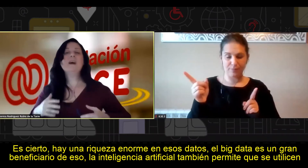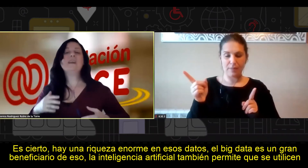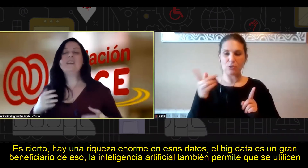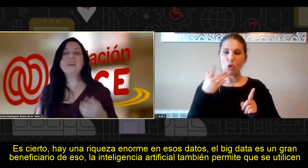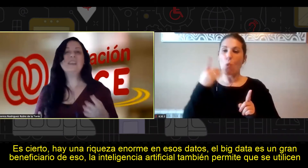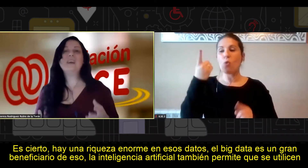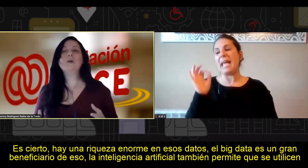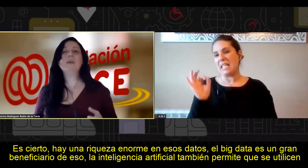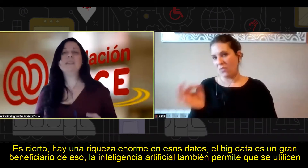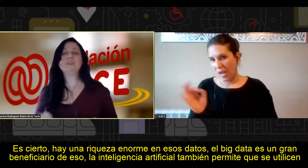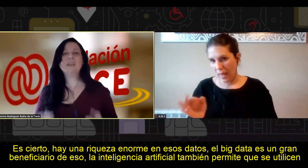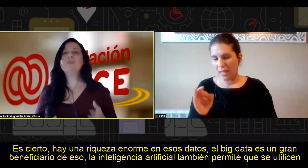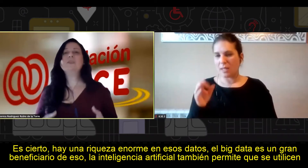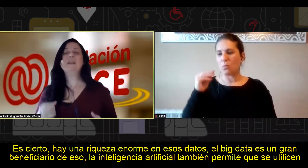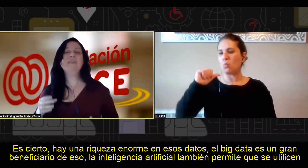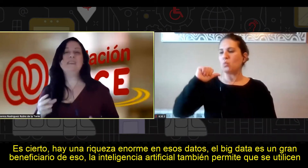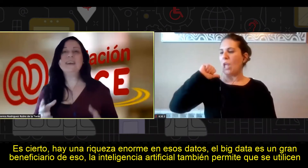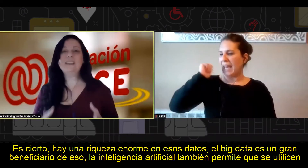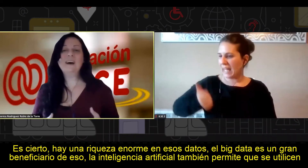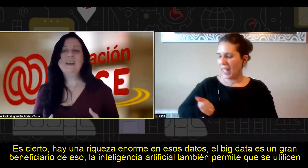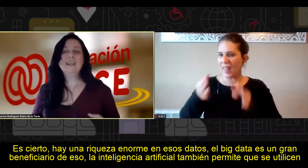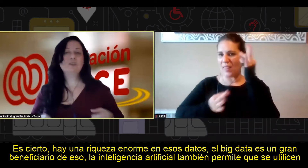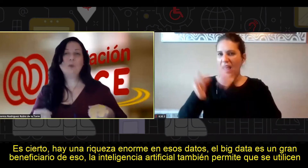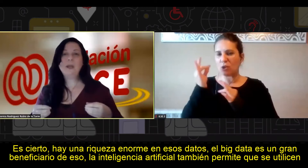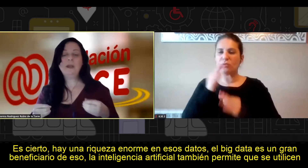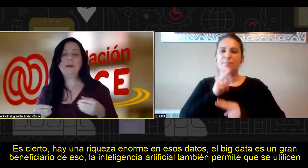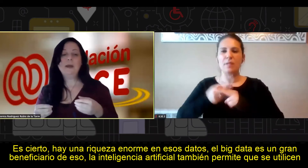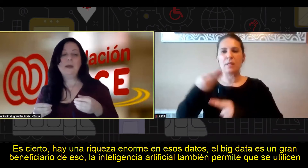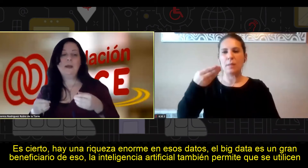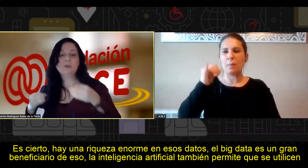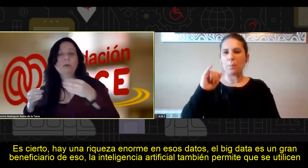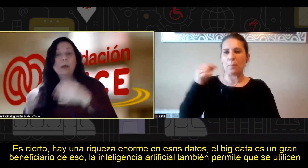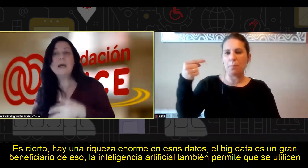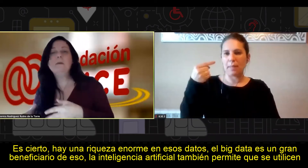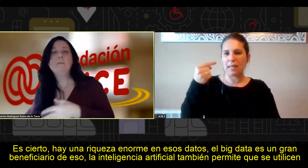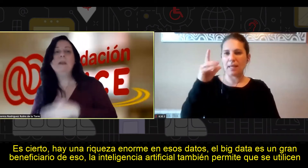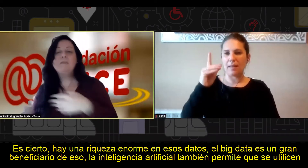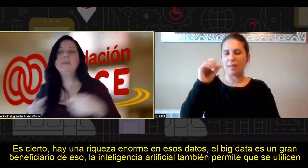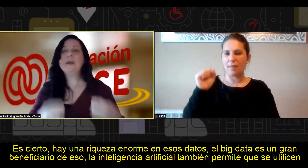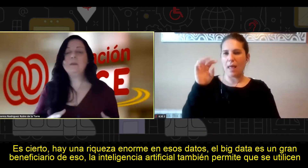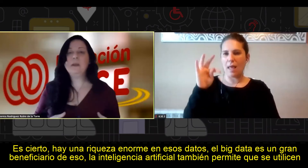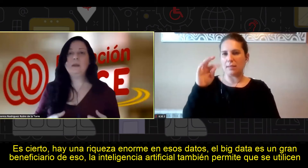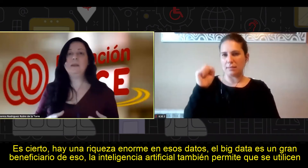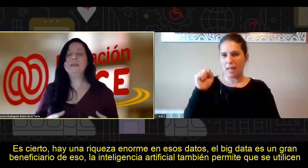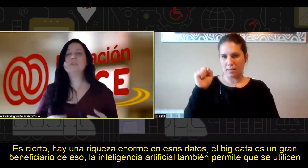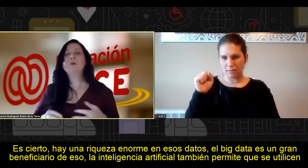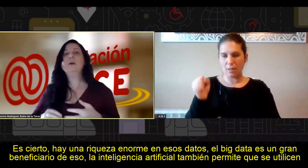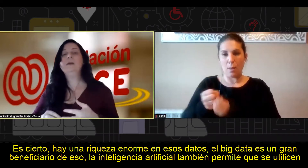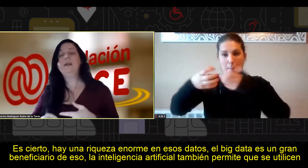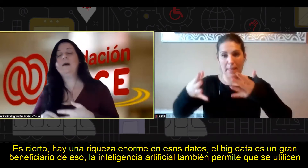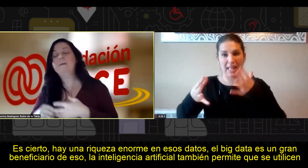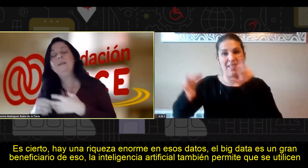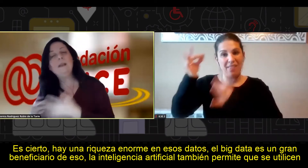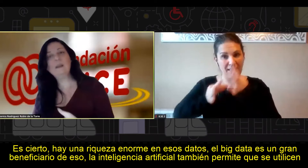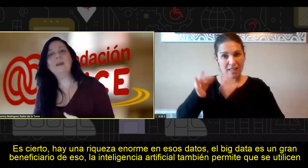una riqueza enorme en esos datos, el Big Data es, eh, es un gran beneficiario de eso,